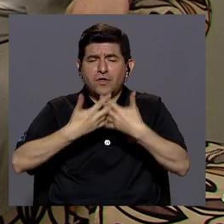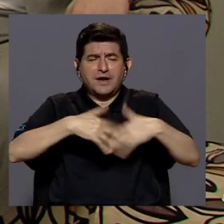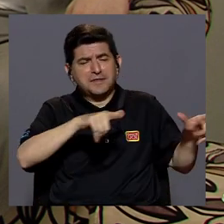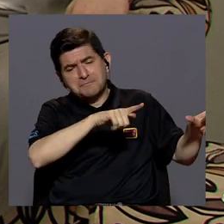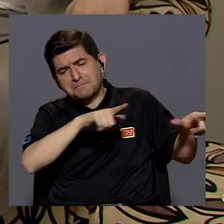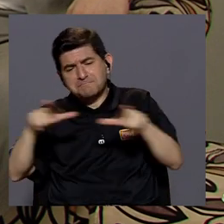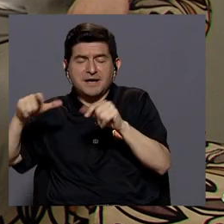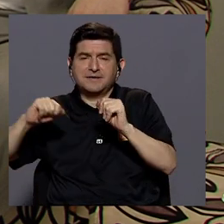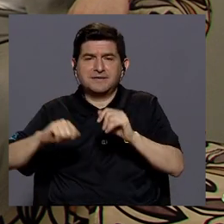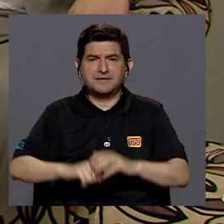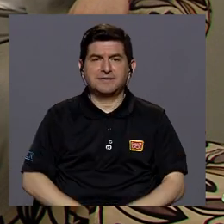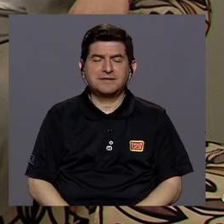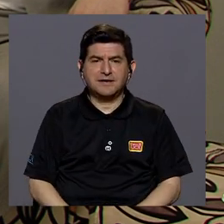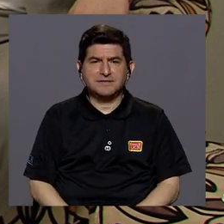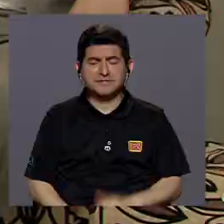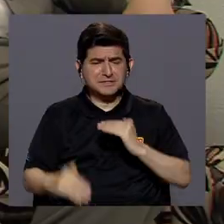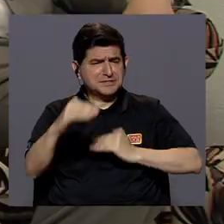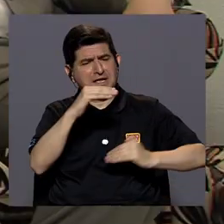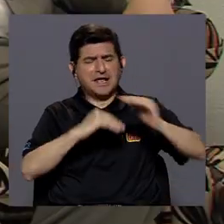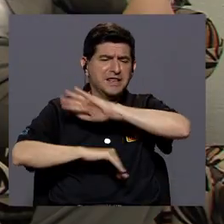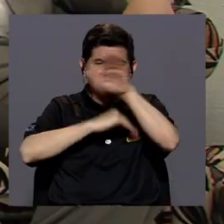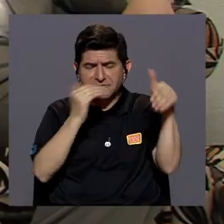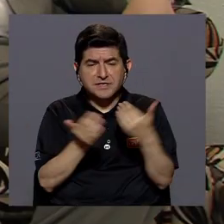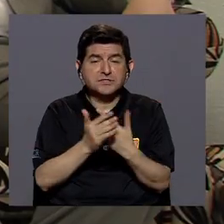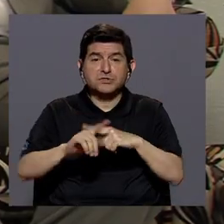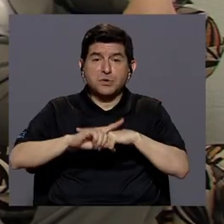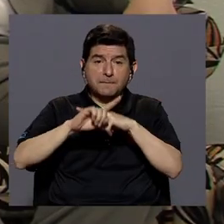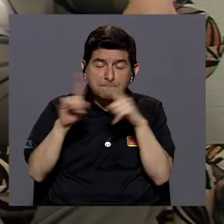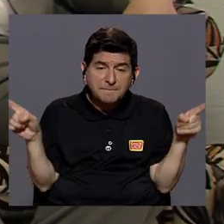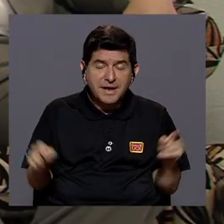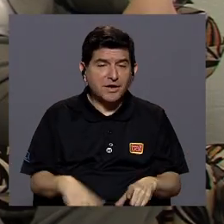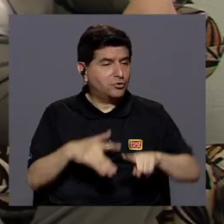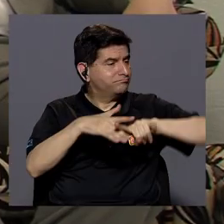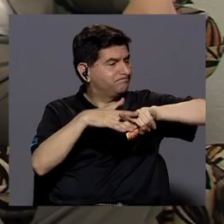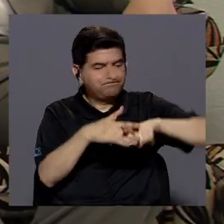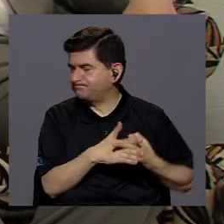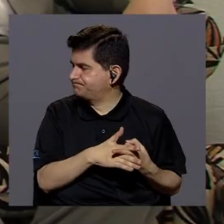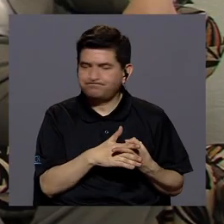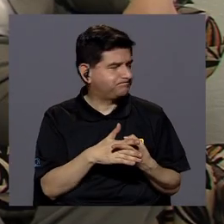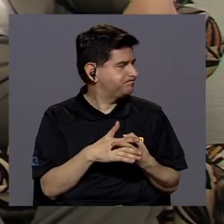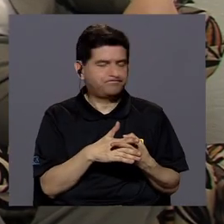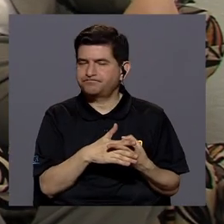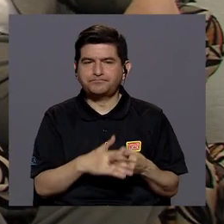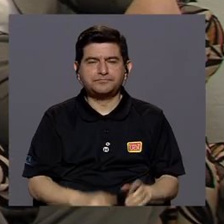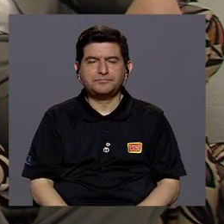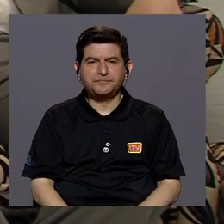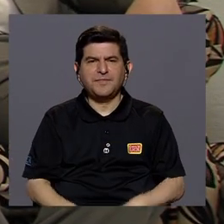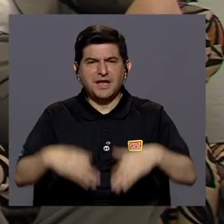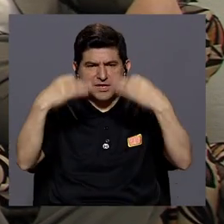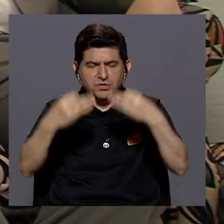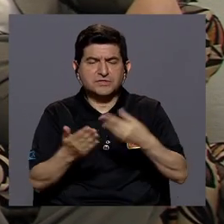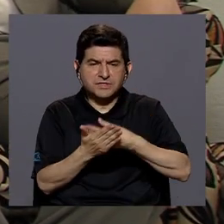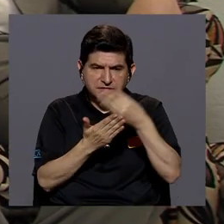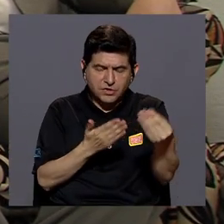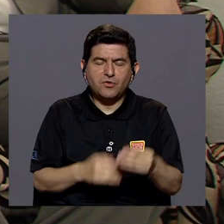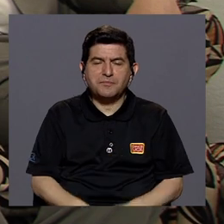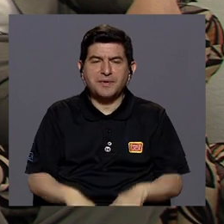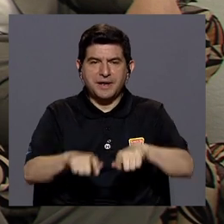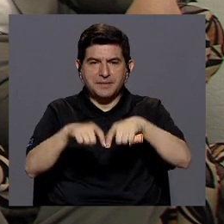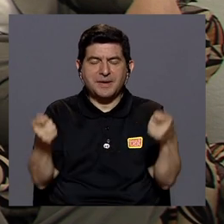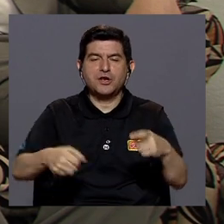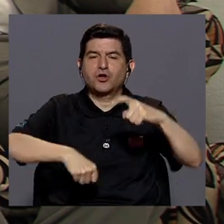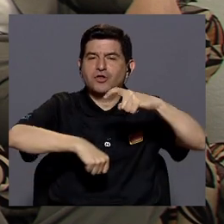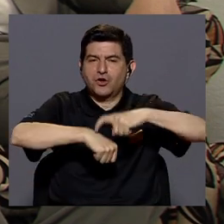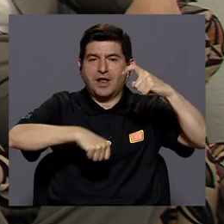todo, y el edificio todo, pero no arrancaban. Entonces decidieron comprar la hora. La absorbieron,